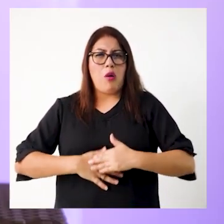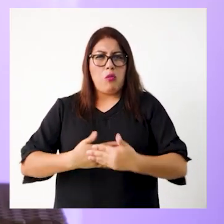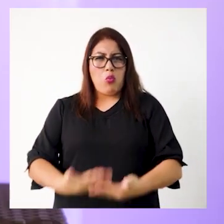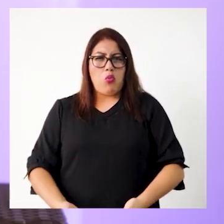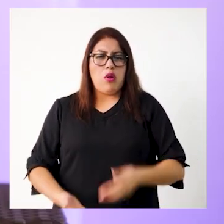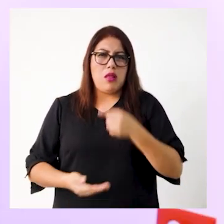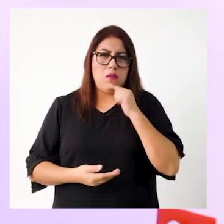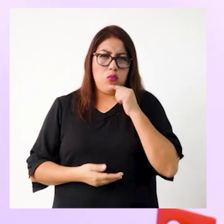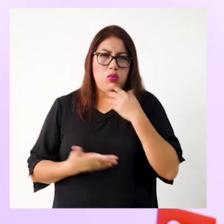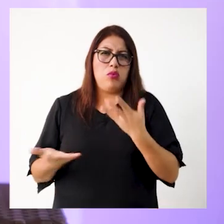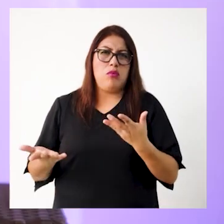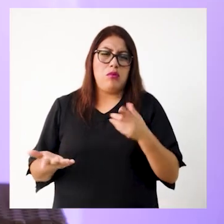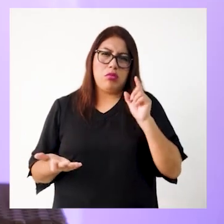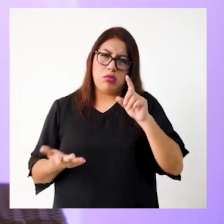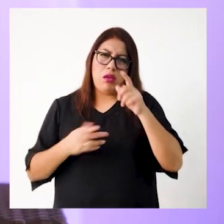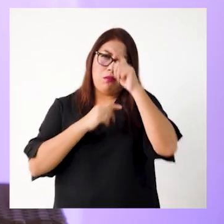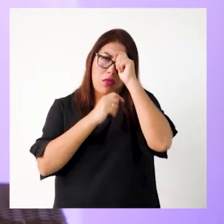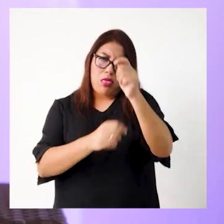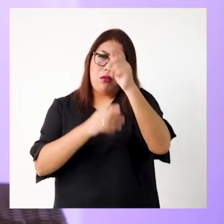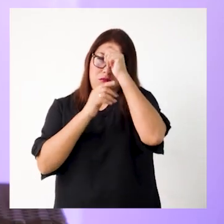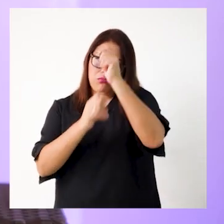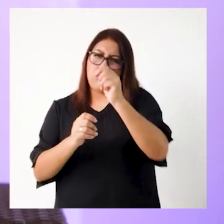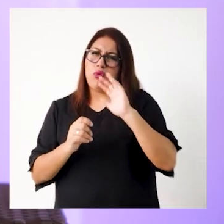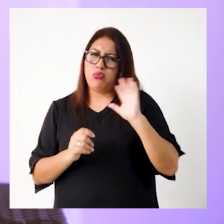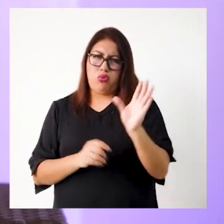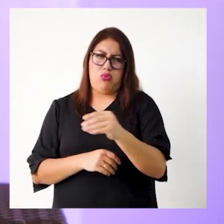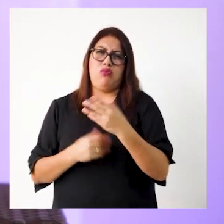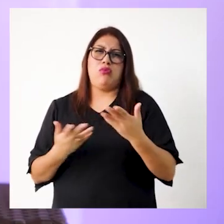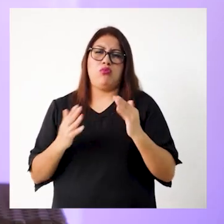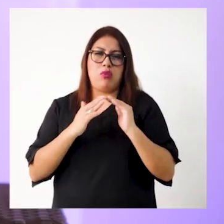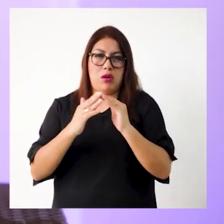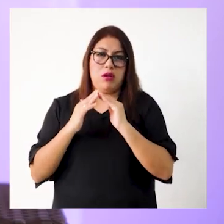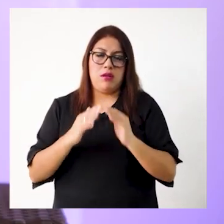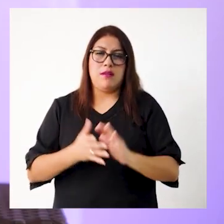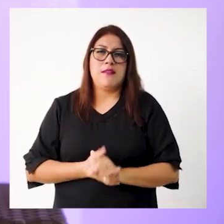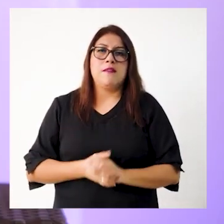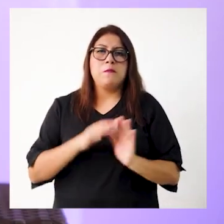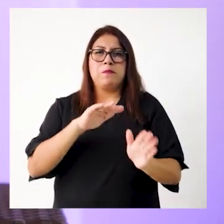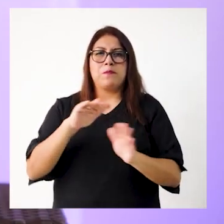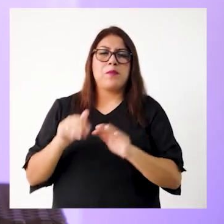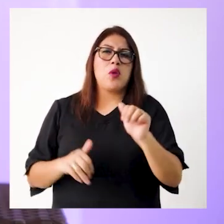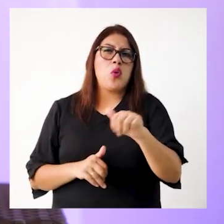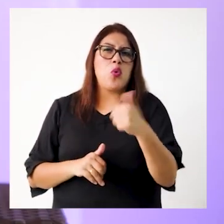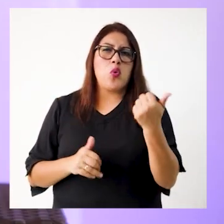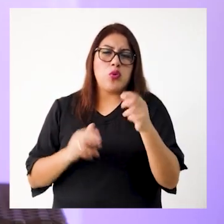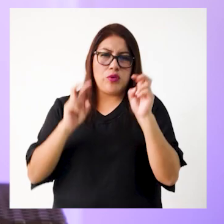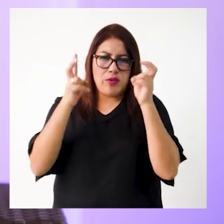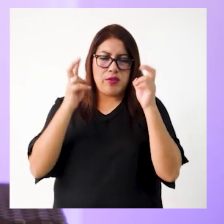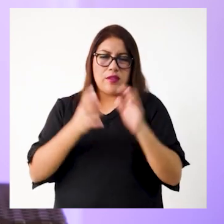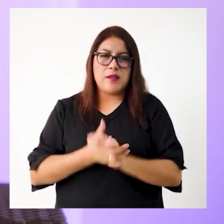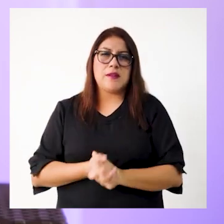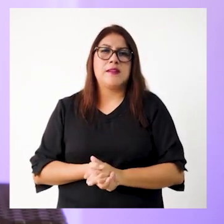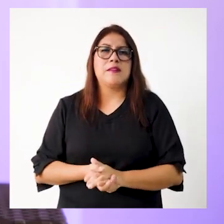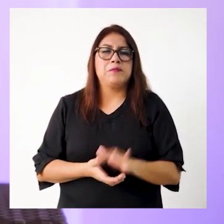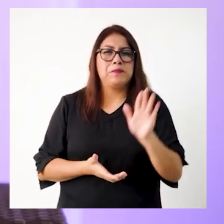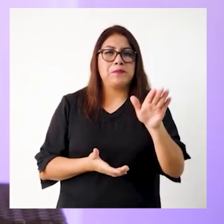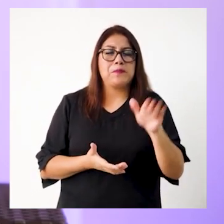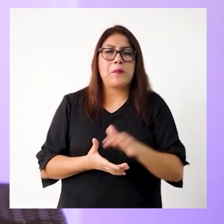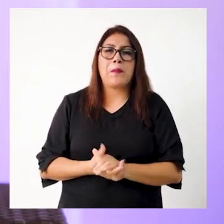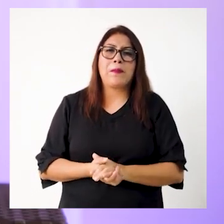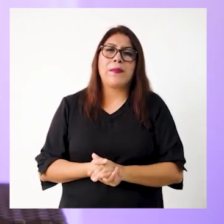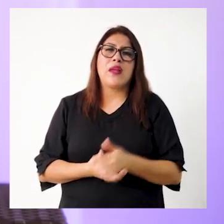mujer embarazada, claro, merece todo nuestro respeto y toda nuestra consideración. Otro tema que está mal aplicado, mi